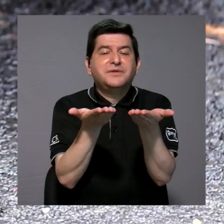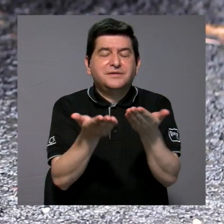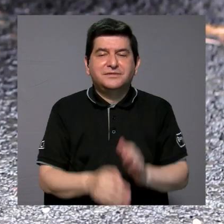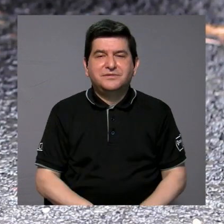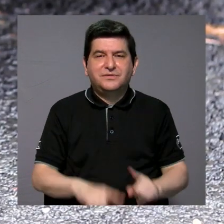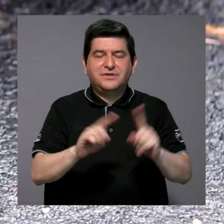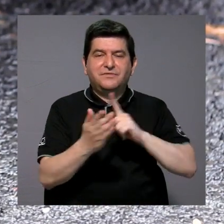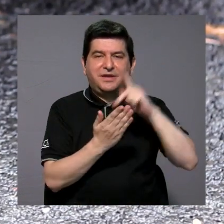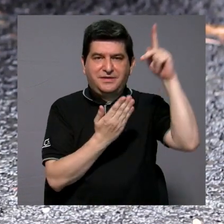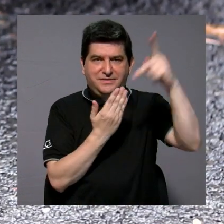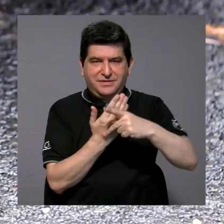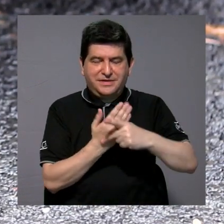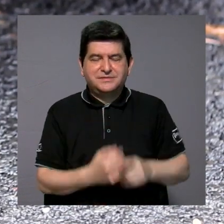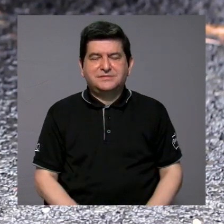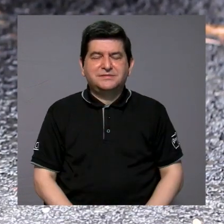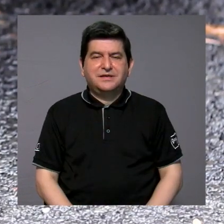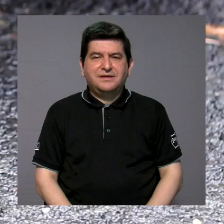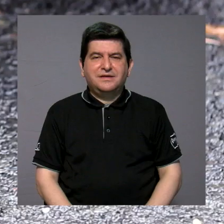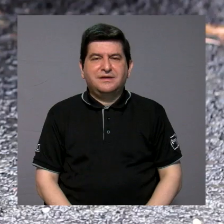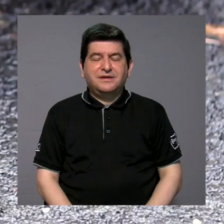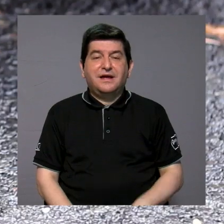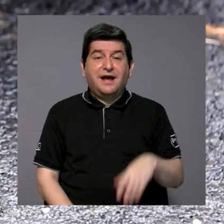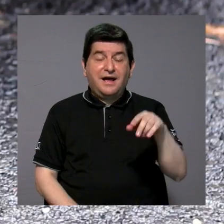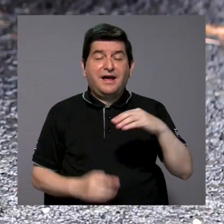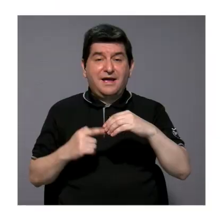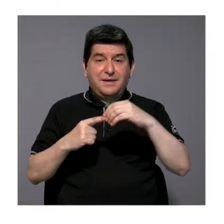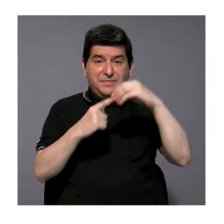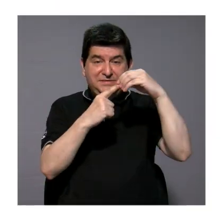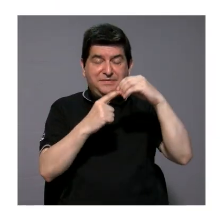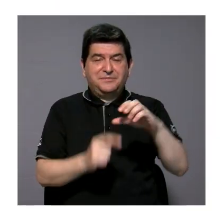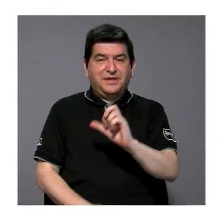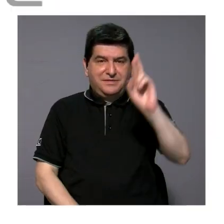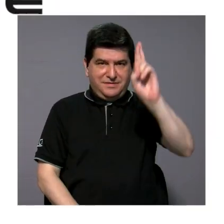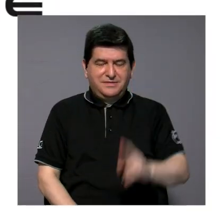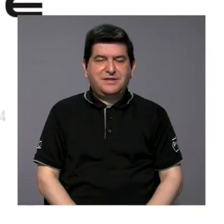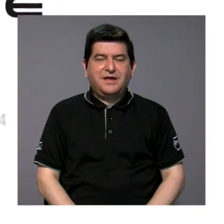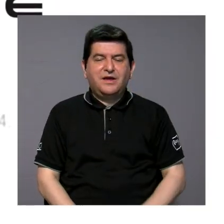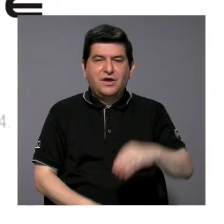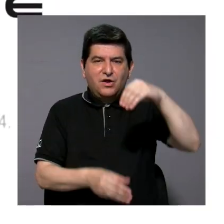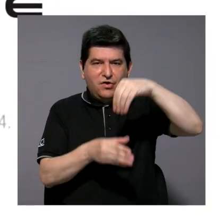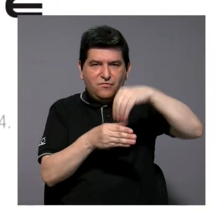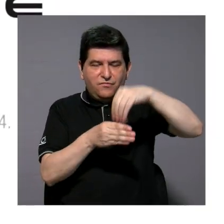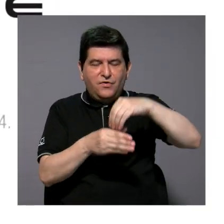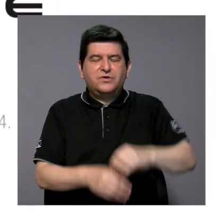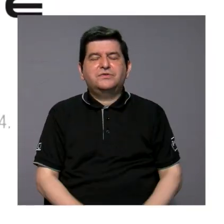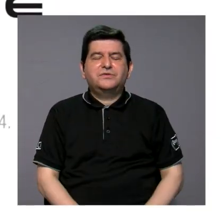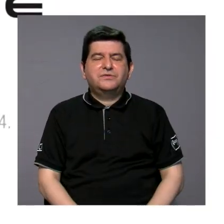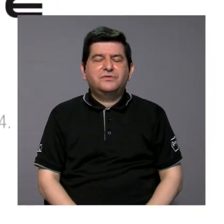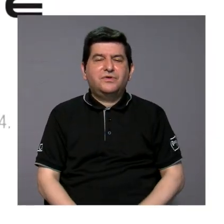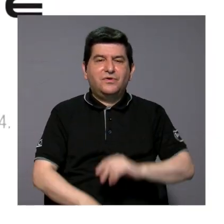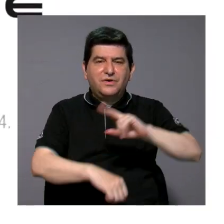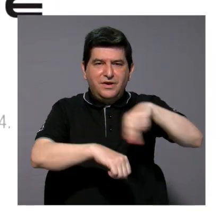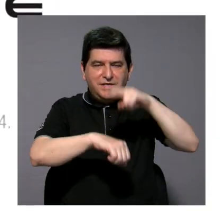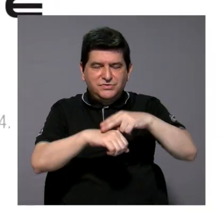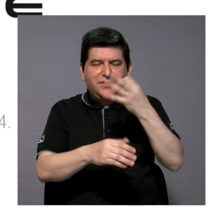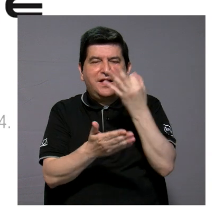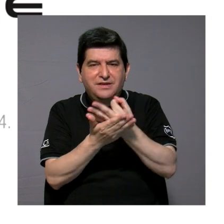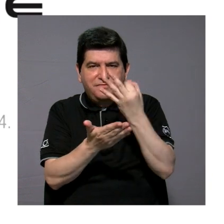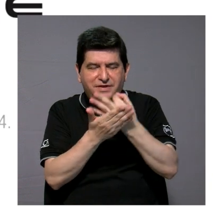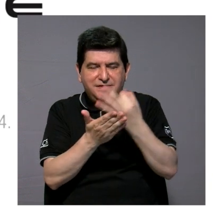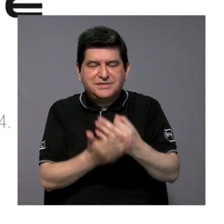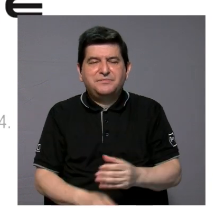estos programas en el campo, encabezados en Costa Rica por el Fondo Nacional de Financiamiento Forestal, que es